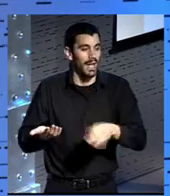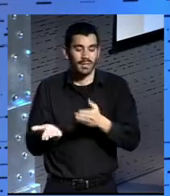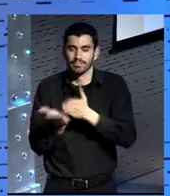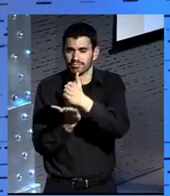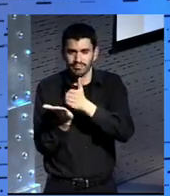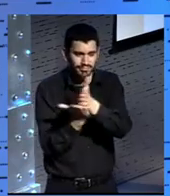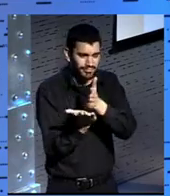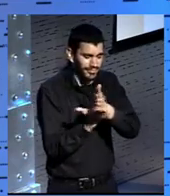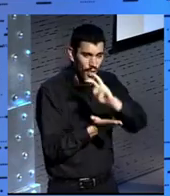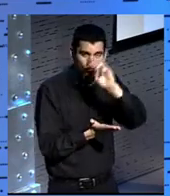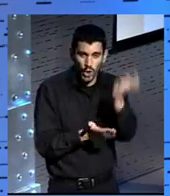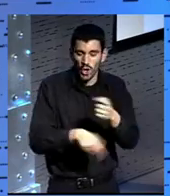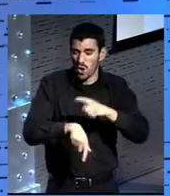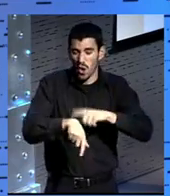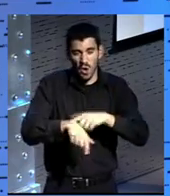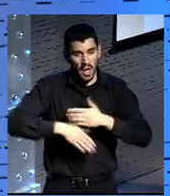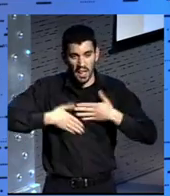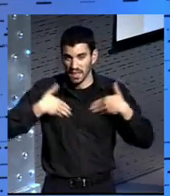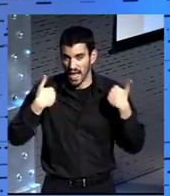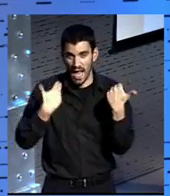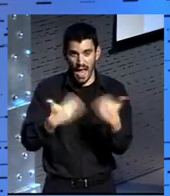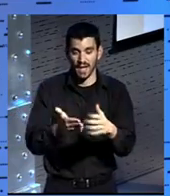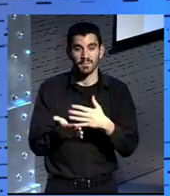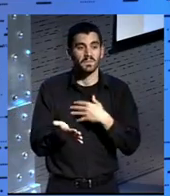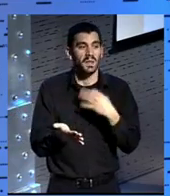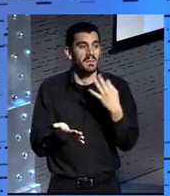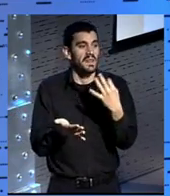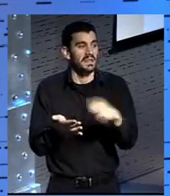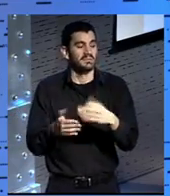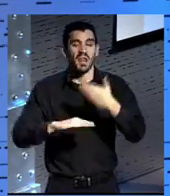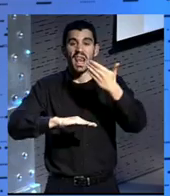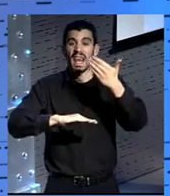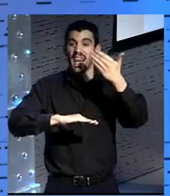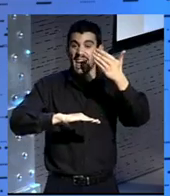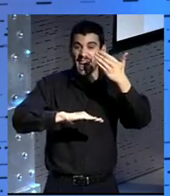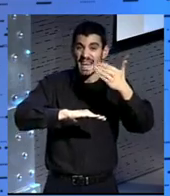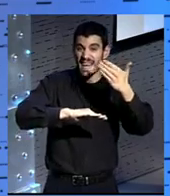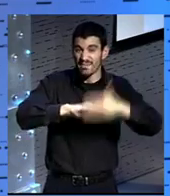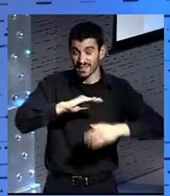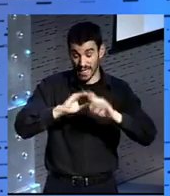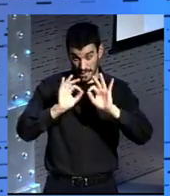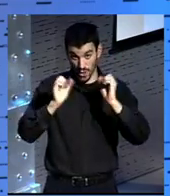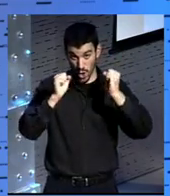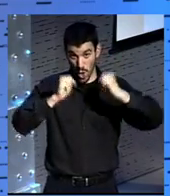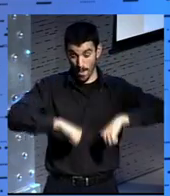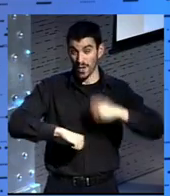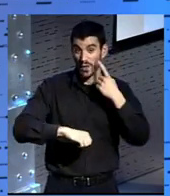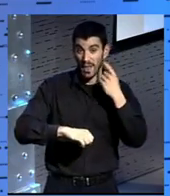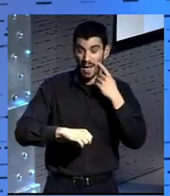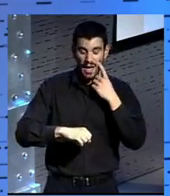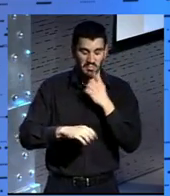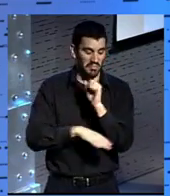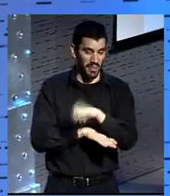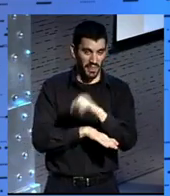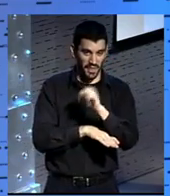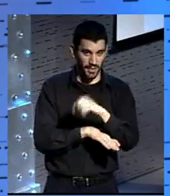canales y a muchas horas distintas, saltándose a la torera las limitaciones del convenio de banca y haciéndolo mucho más conveniente. Es